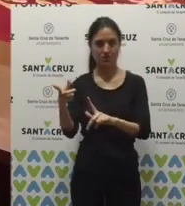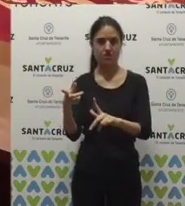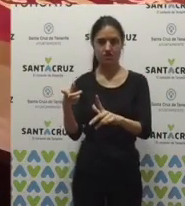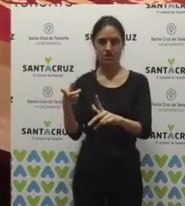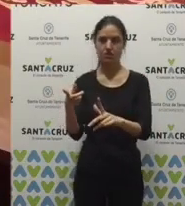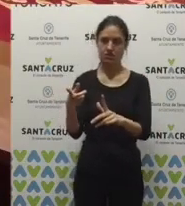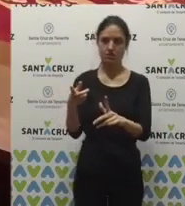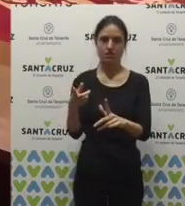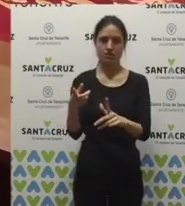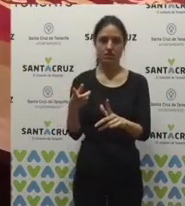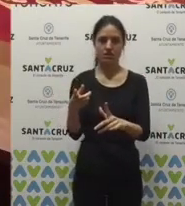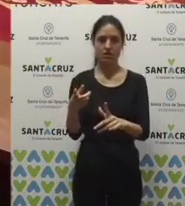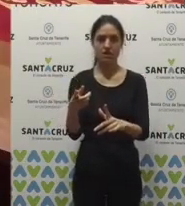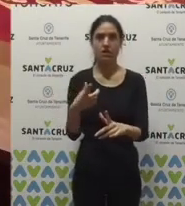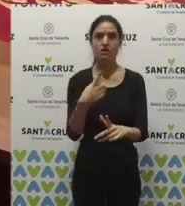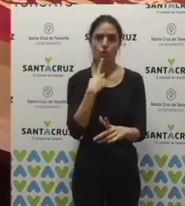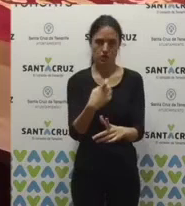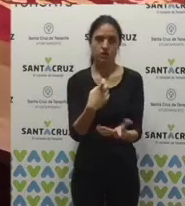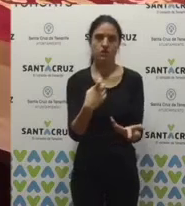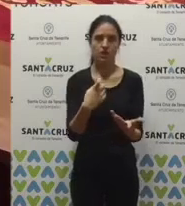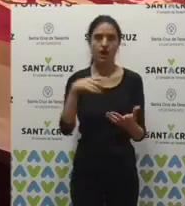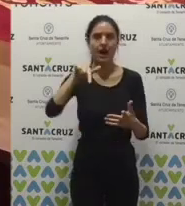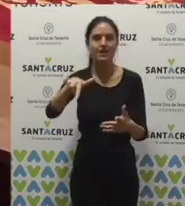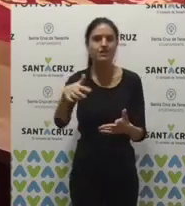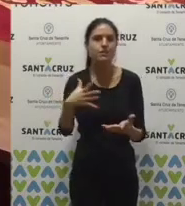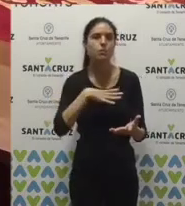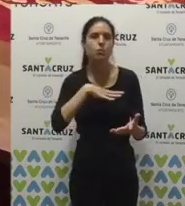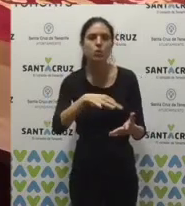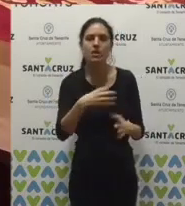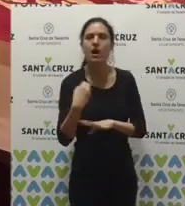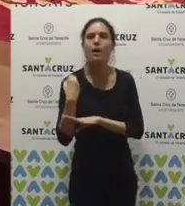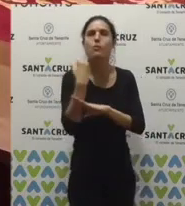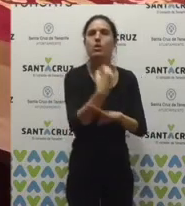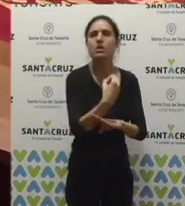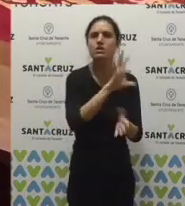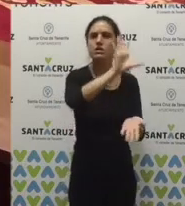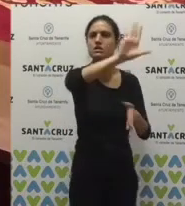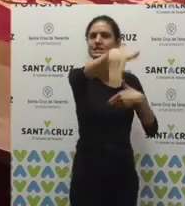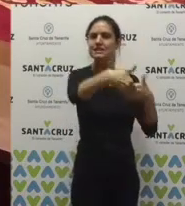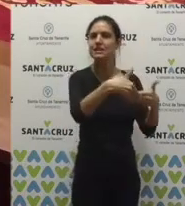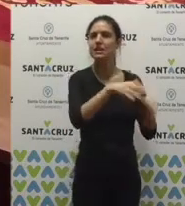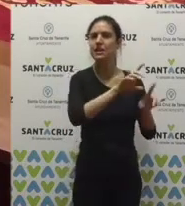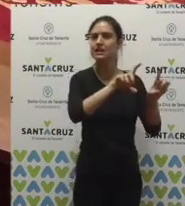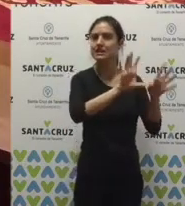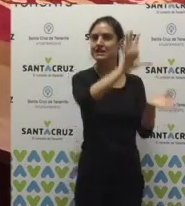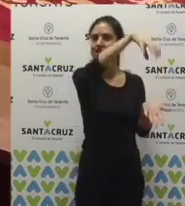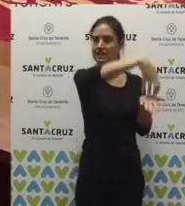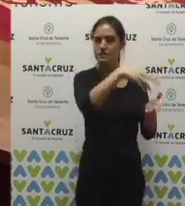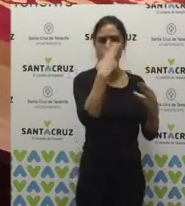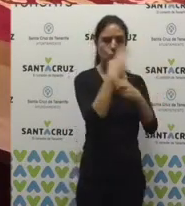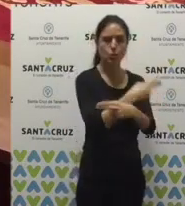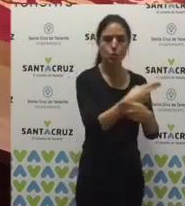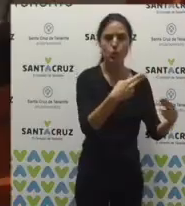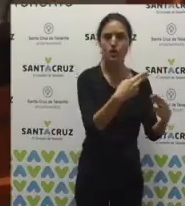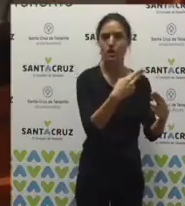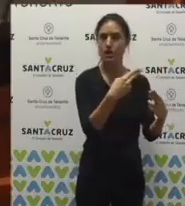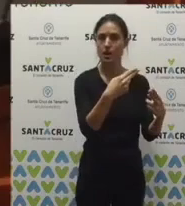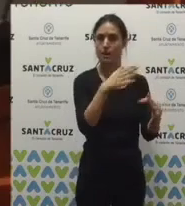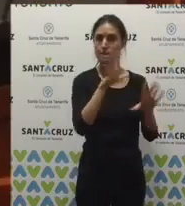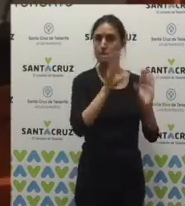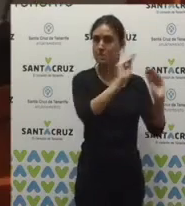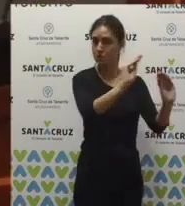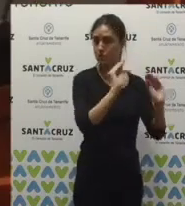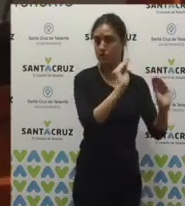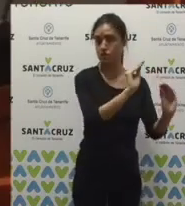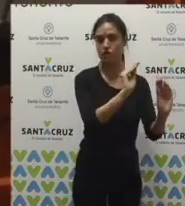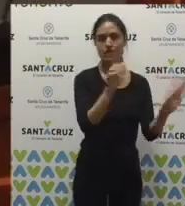hay algún supuesto donde se vaya a apoyar el cierre de una instalación pública de formación como digo no sólo